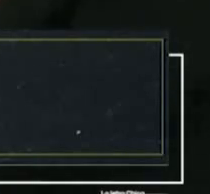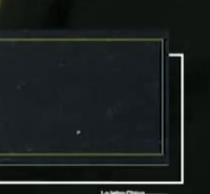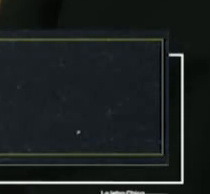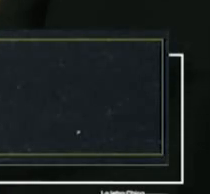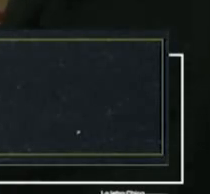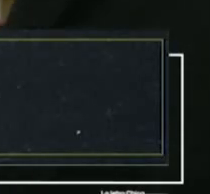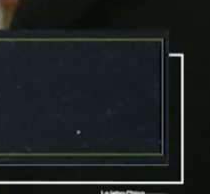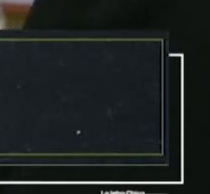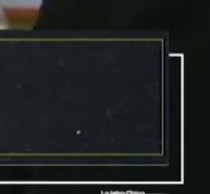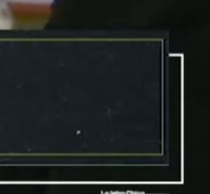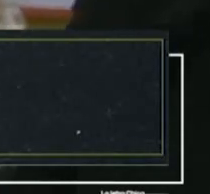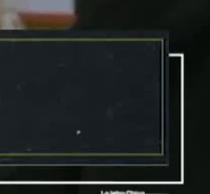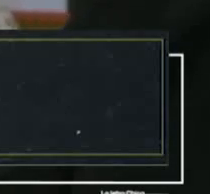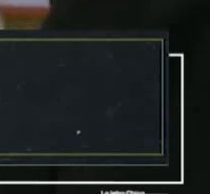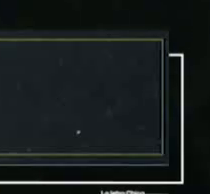¿Cuál llevas? ¿Una o dos? No, una sola.